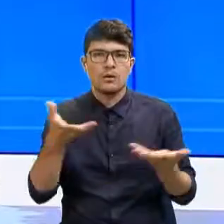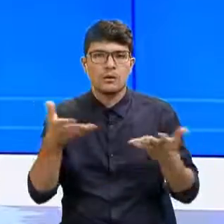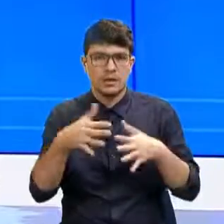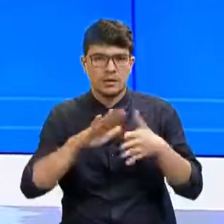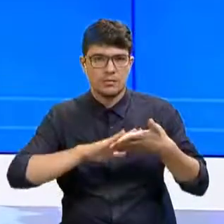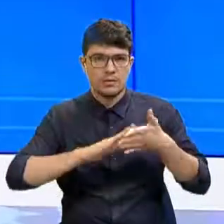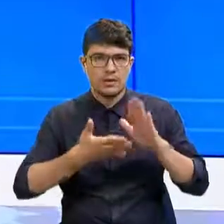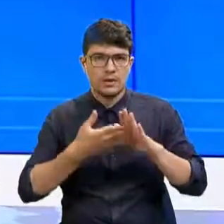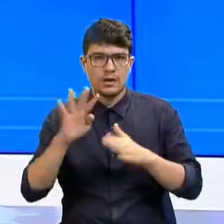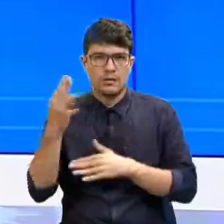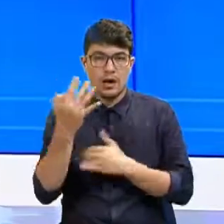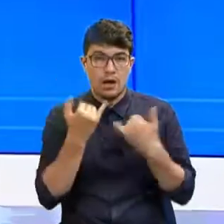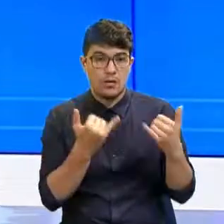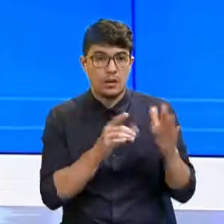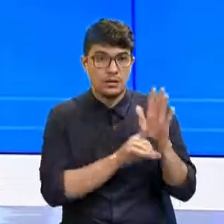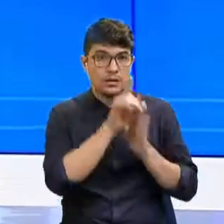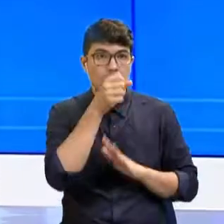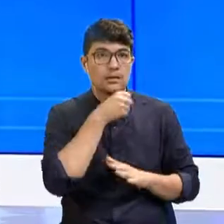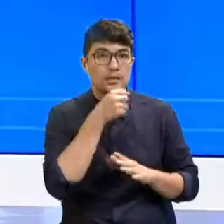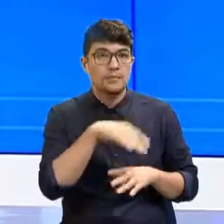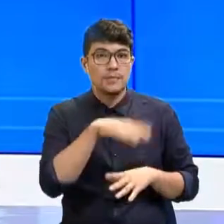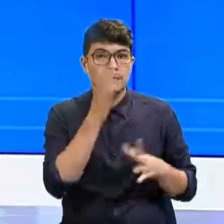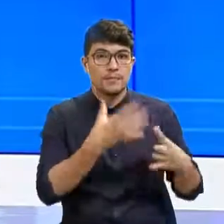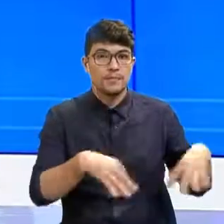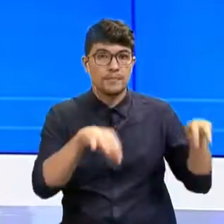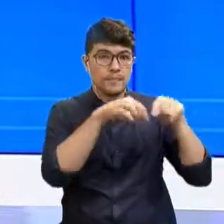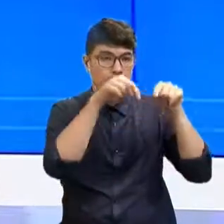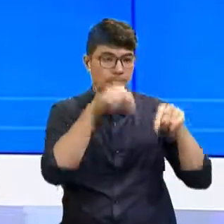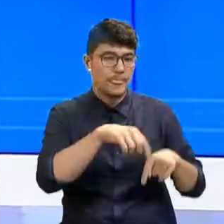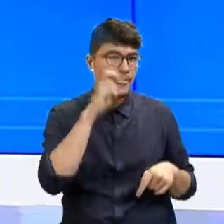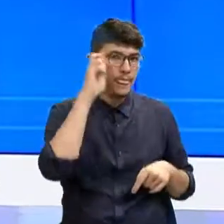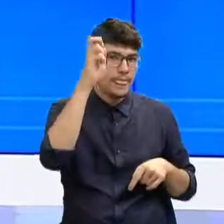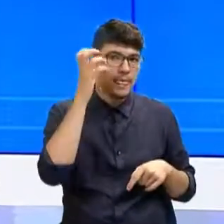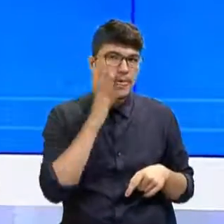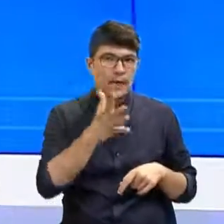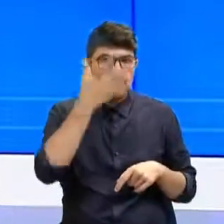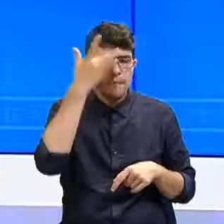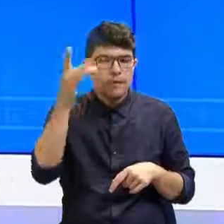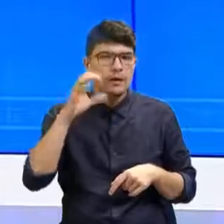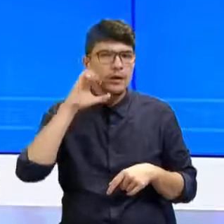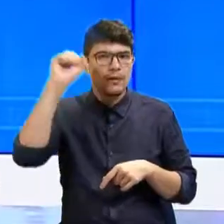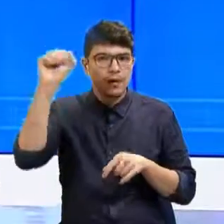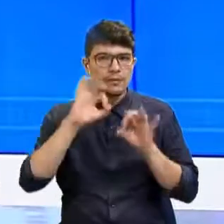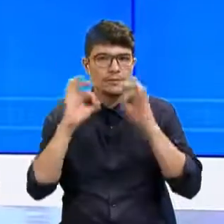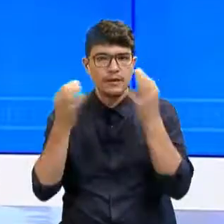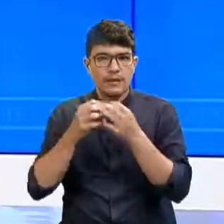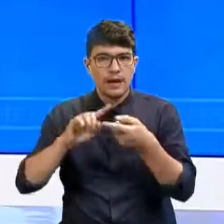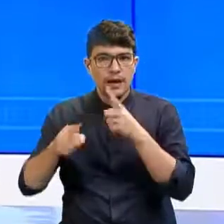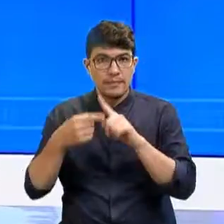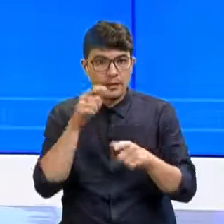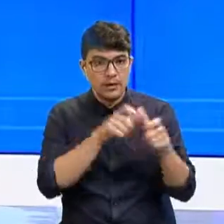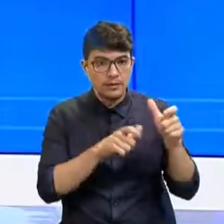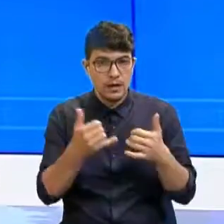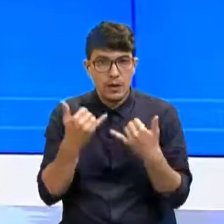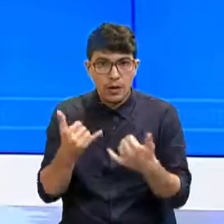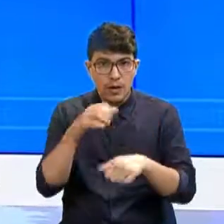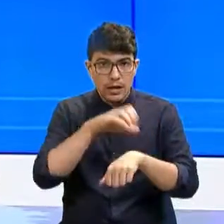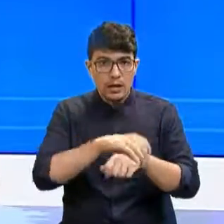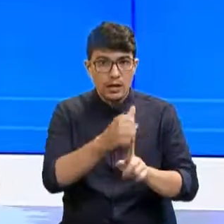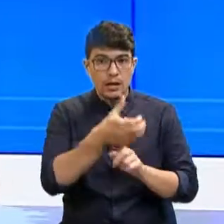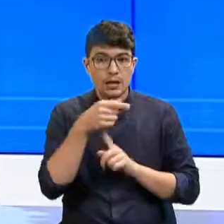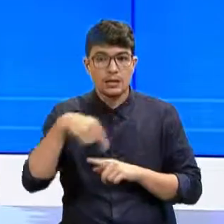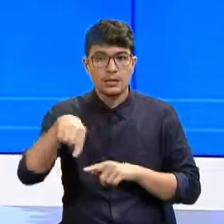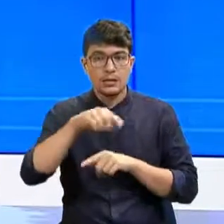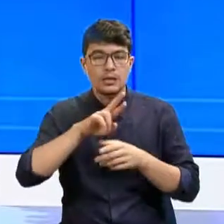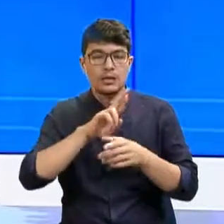vamos ahora a desarrollar la noticia más importante en norte de santander porque en ocaña los familiares y amigos de las personas que hoy están secuestrados en esa región